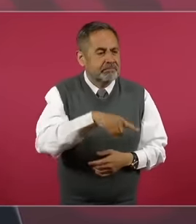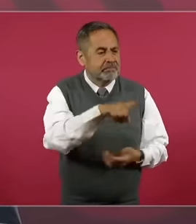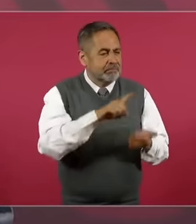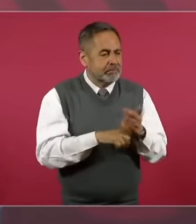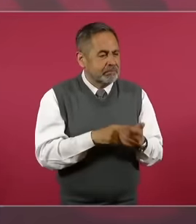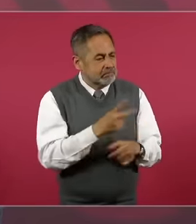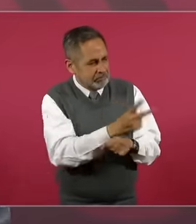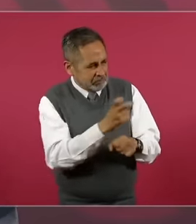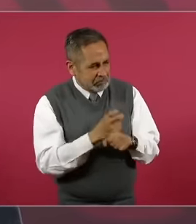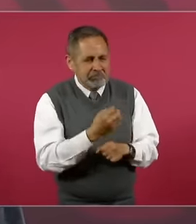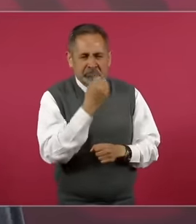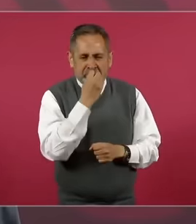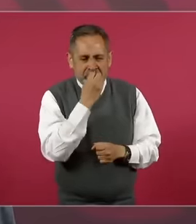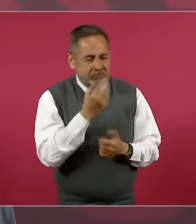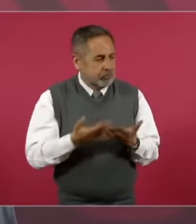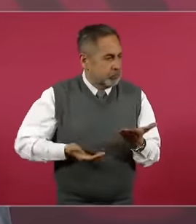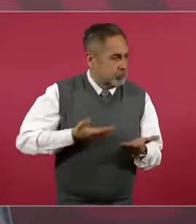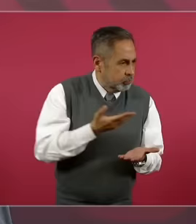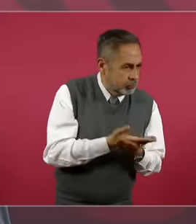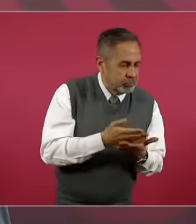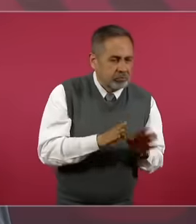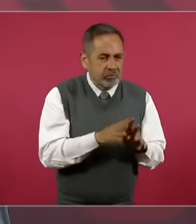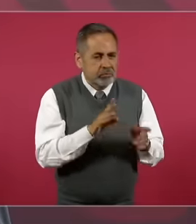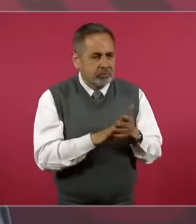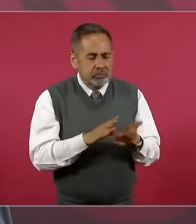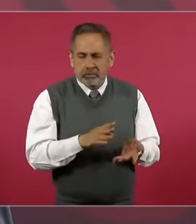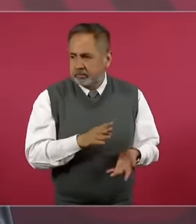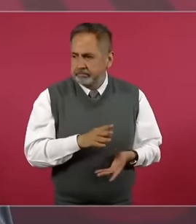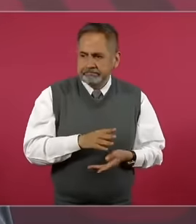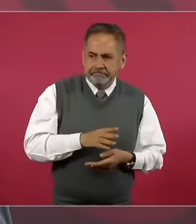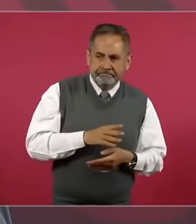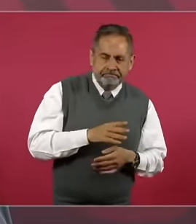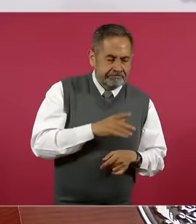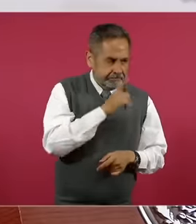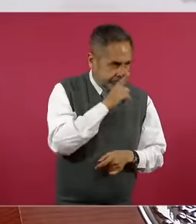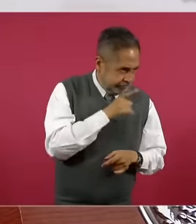comidas y proposiciones indecorosas,